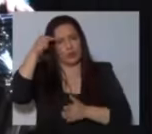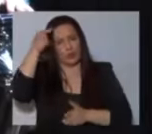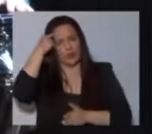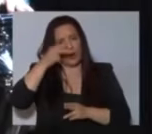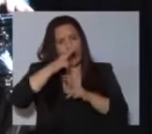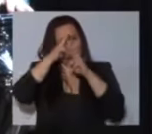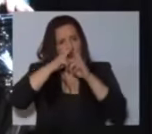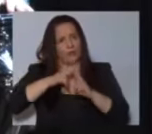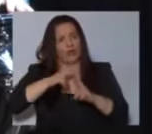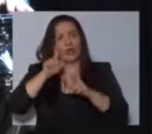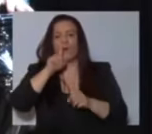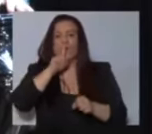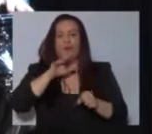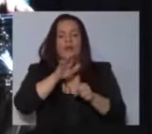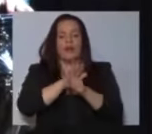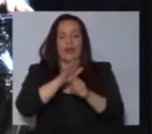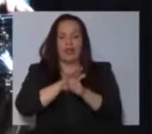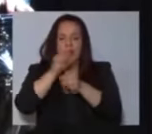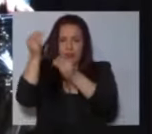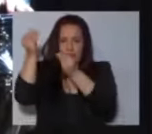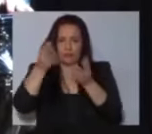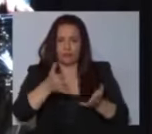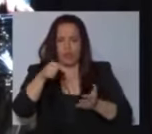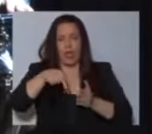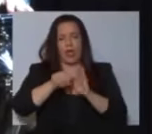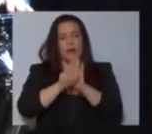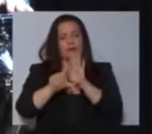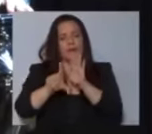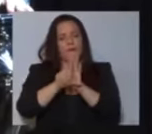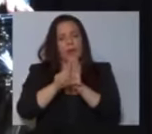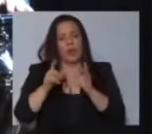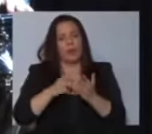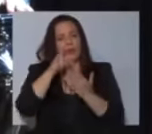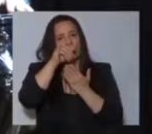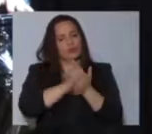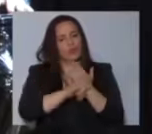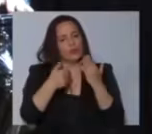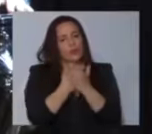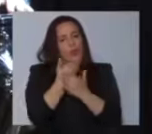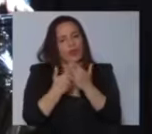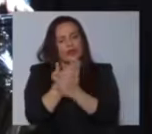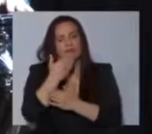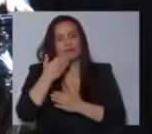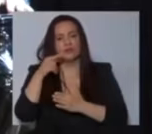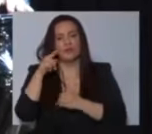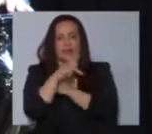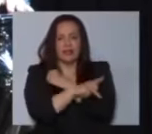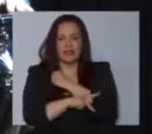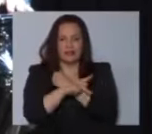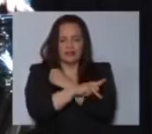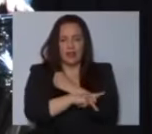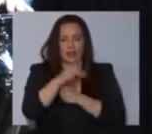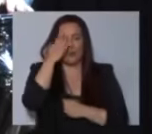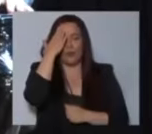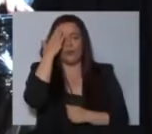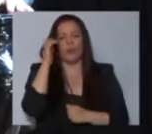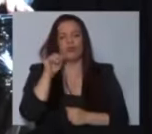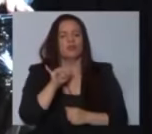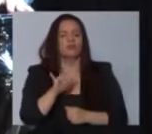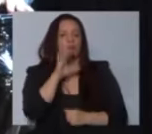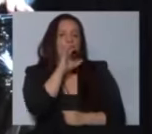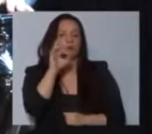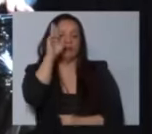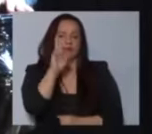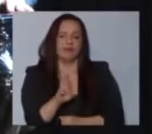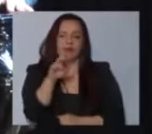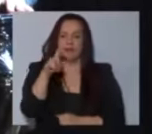a conocimiento de esta Asamblea Legislativa los proyectos de modernización del Estado, porque así Costa Rica